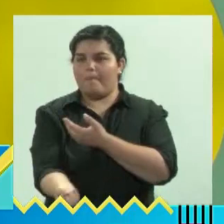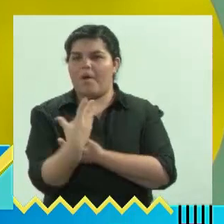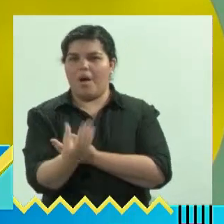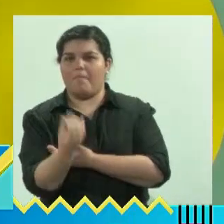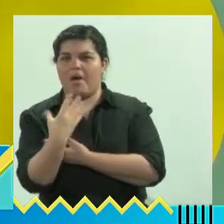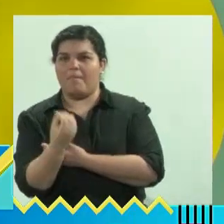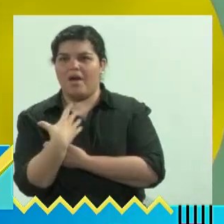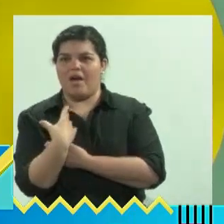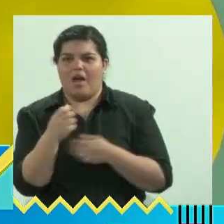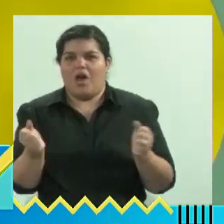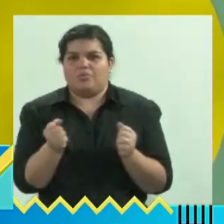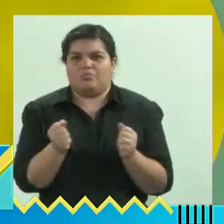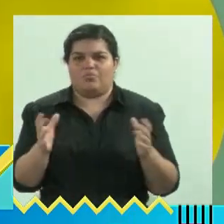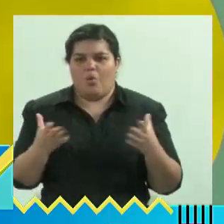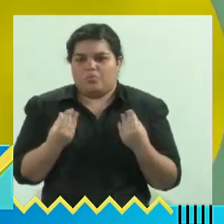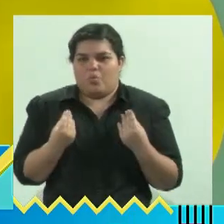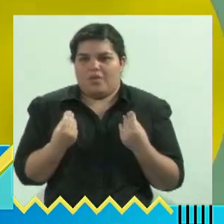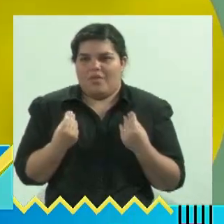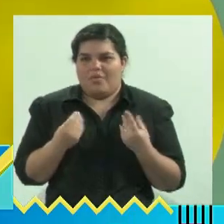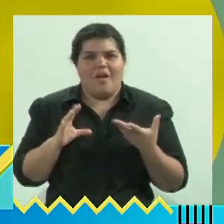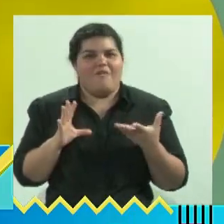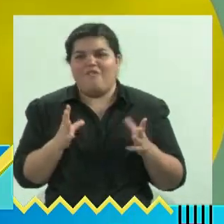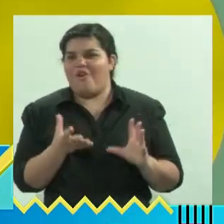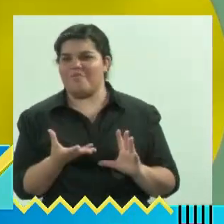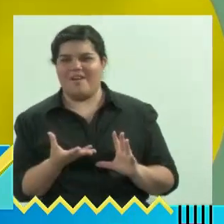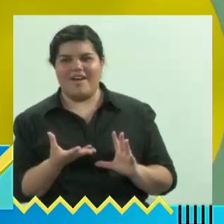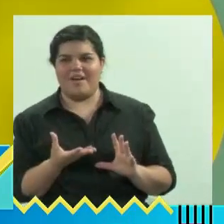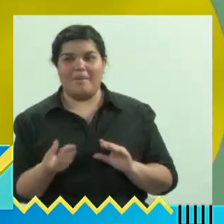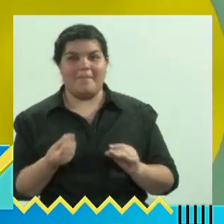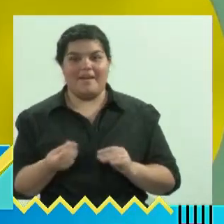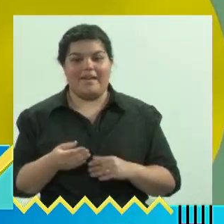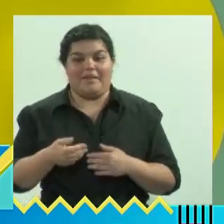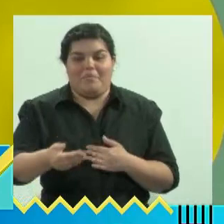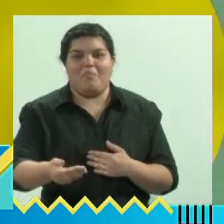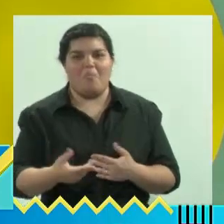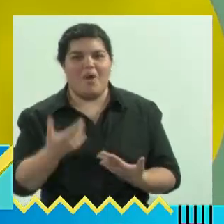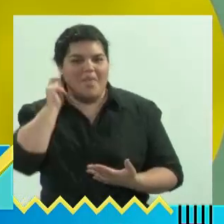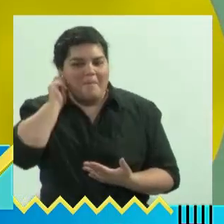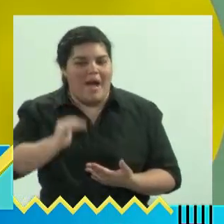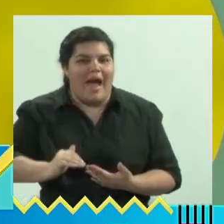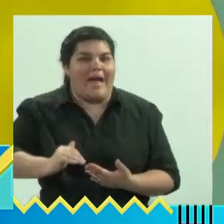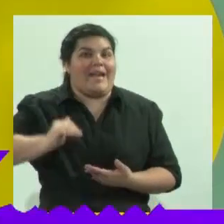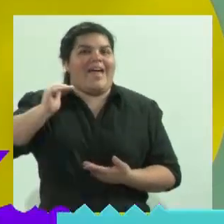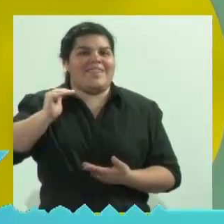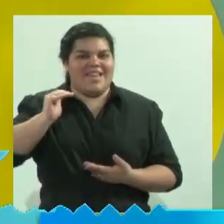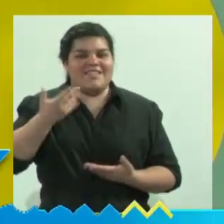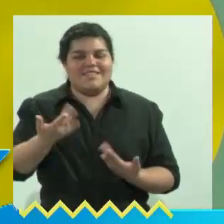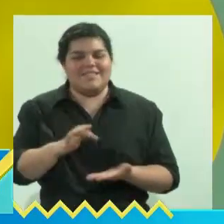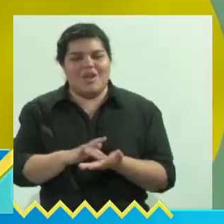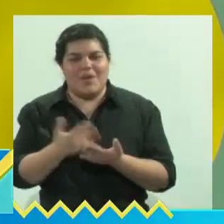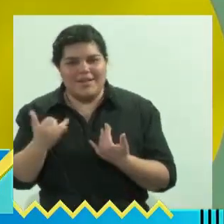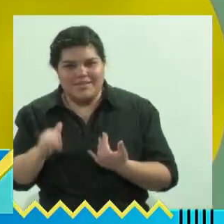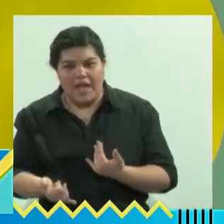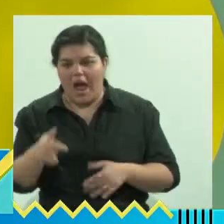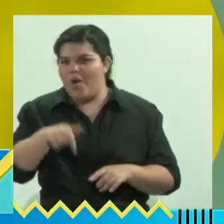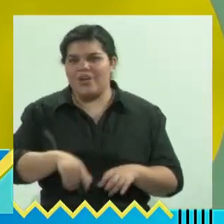cosas. Y bueno, fue un recurso para aguantar un poco más, estirar un poco más el tiempo del celular. Pero bueno, los miedos